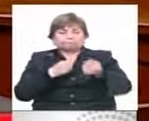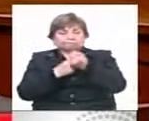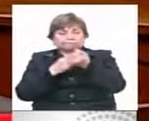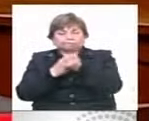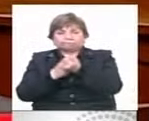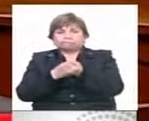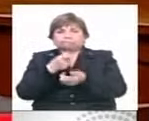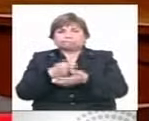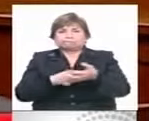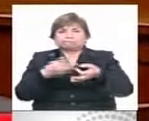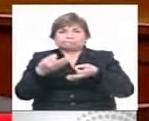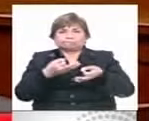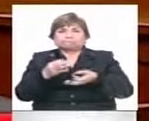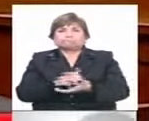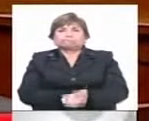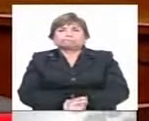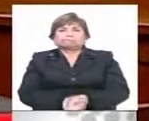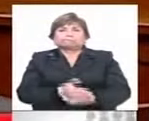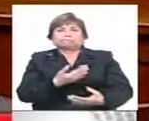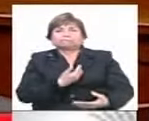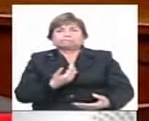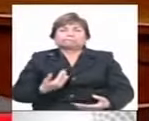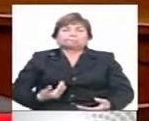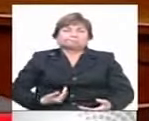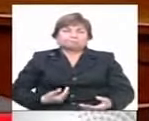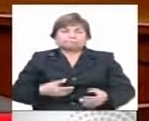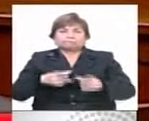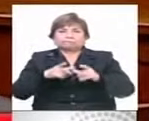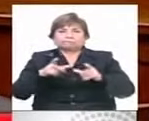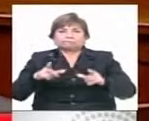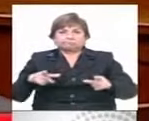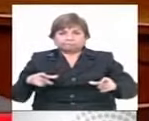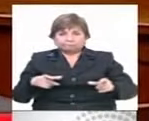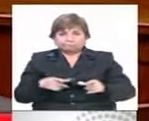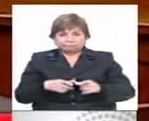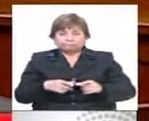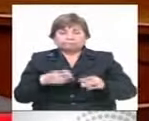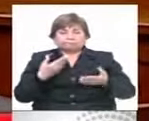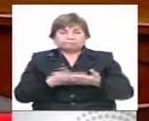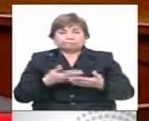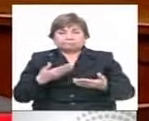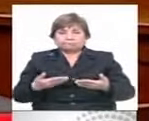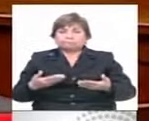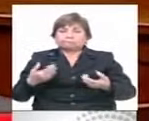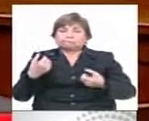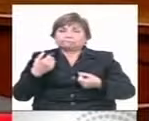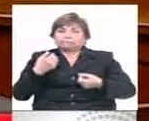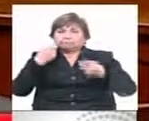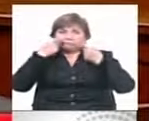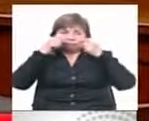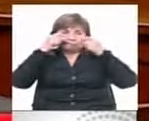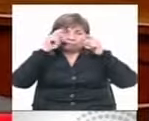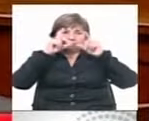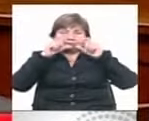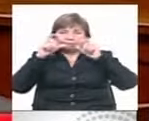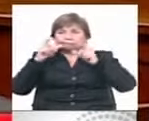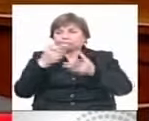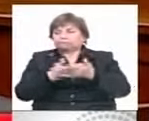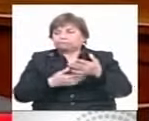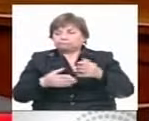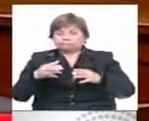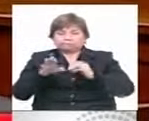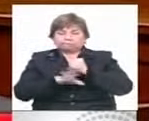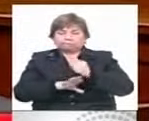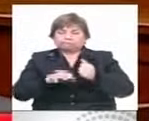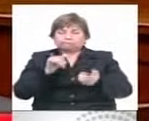técnico financiero a los gobiernos regionales y locales para mejorar la gestión del turismo en cada uno de los territorios bajo